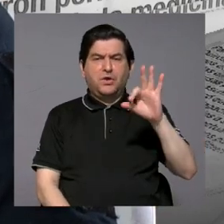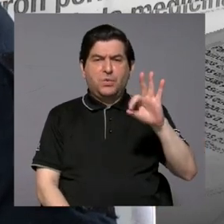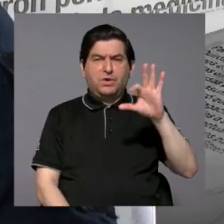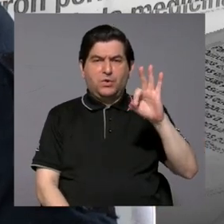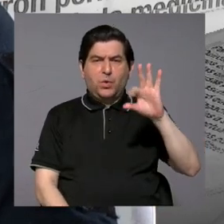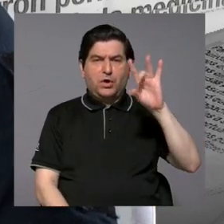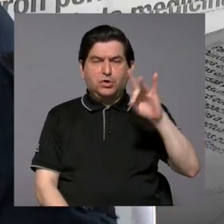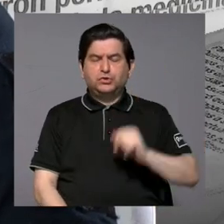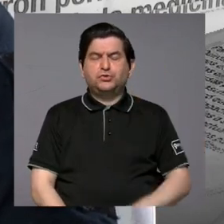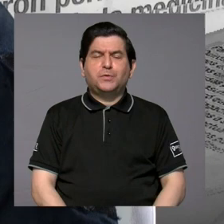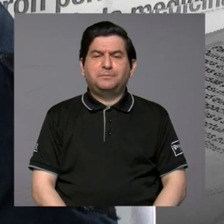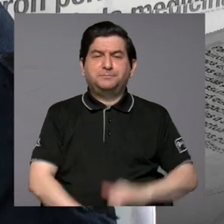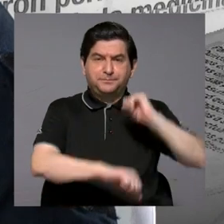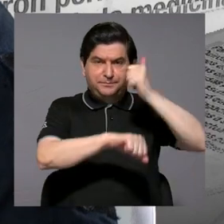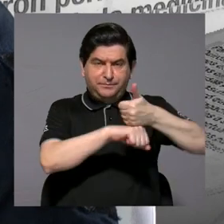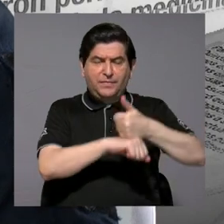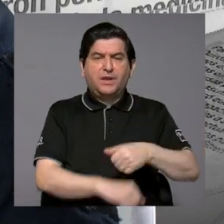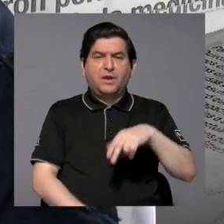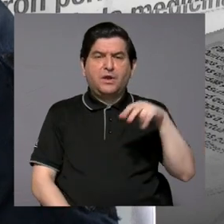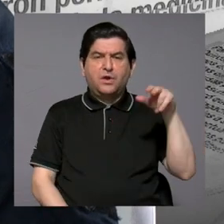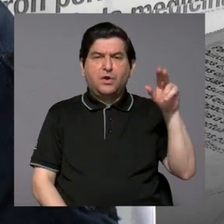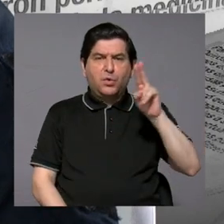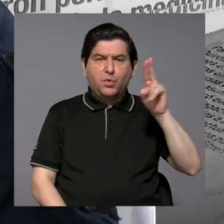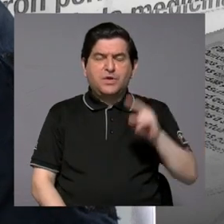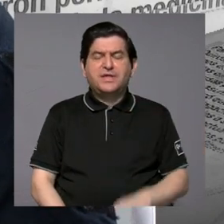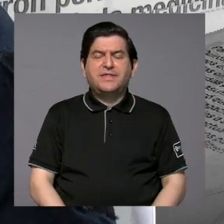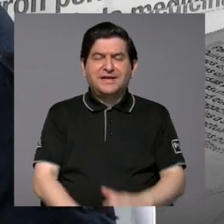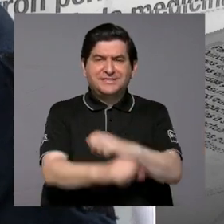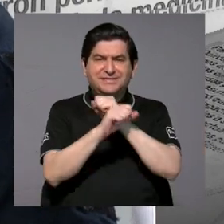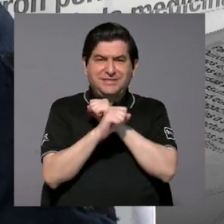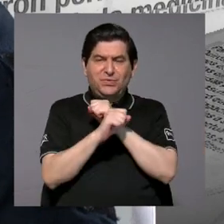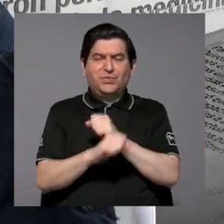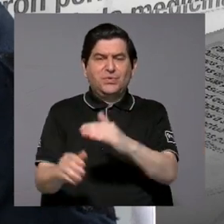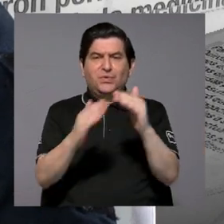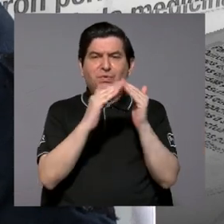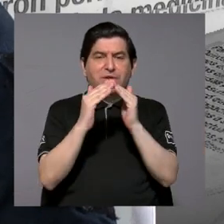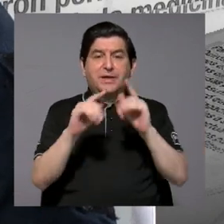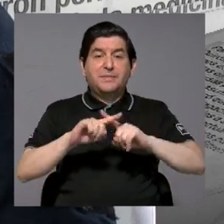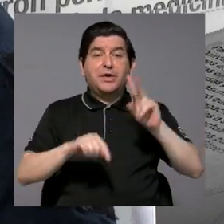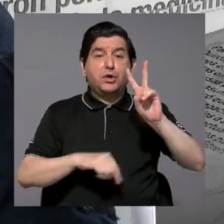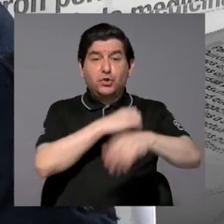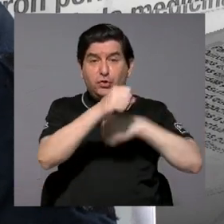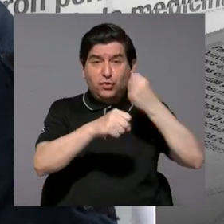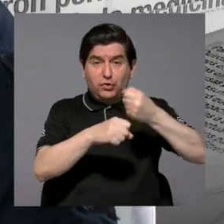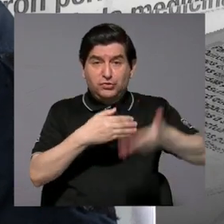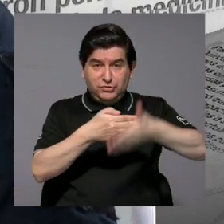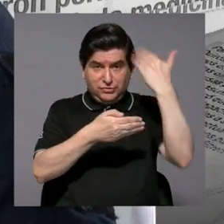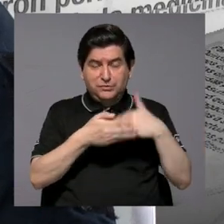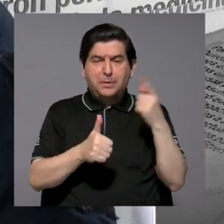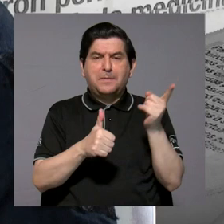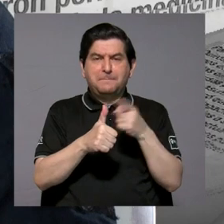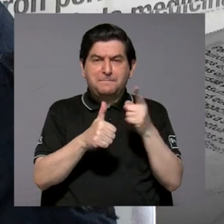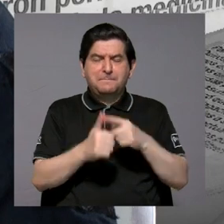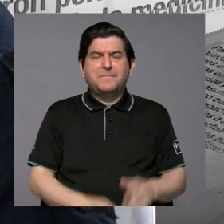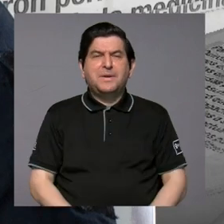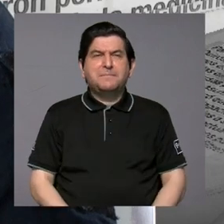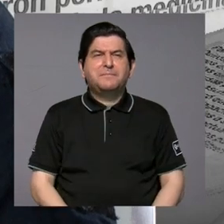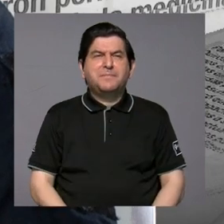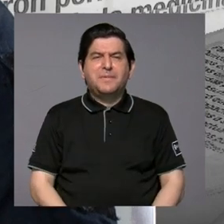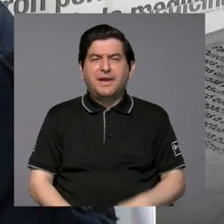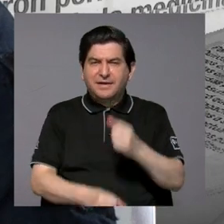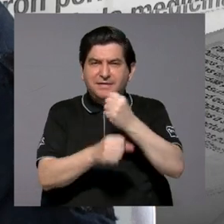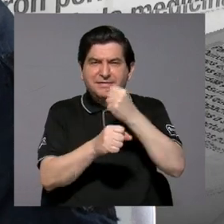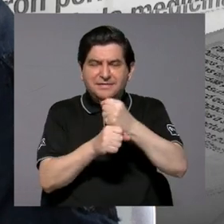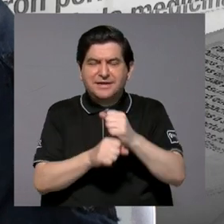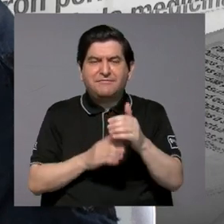1998 cuando se crea la unidad de seguridad comunitaria sin embargo 2 años antes se hace un primer piloto que fue